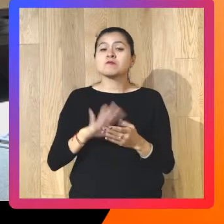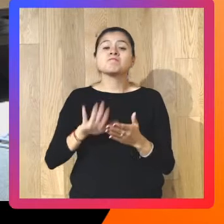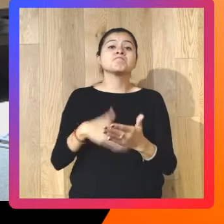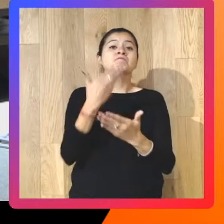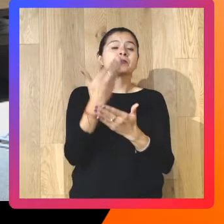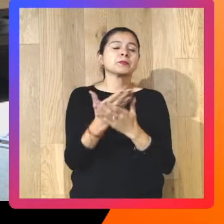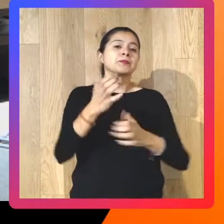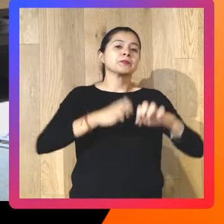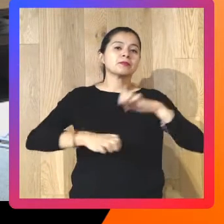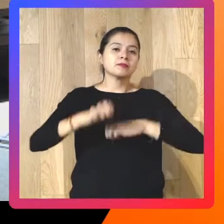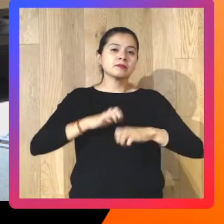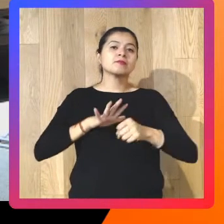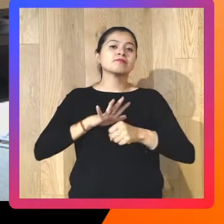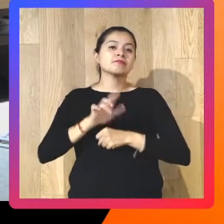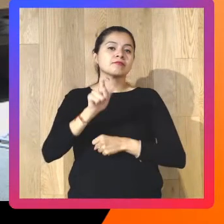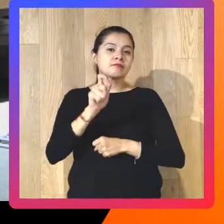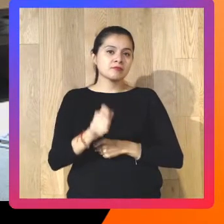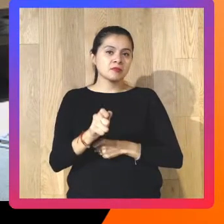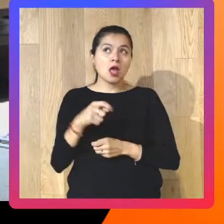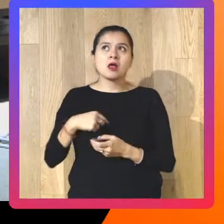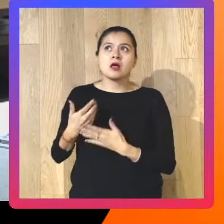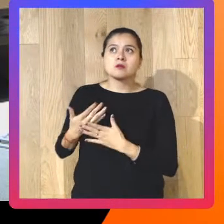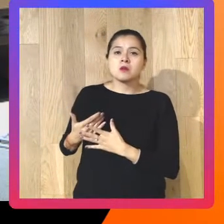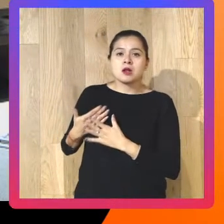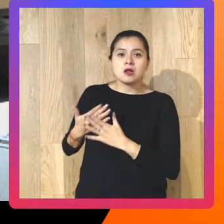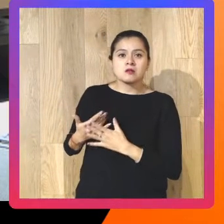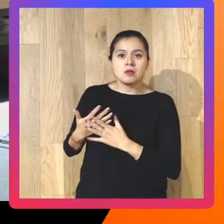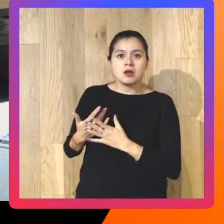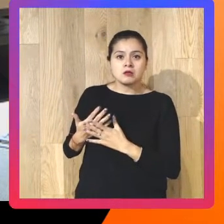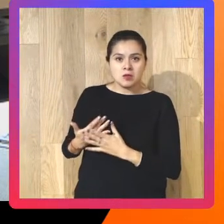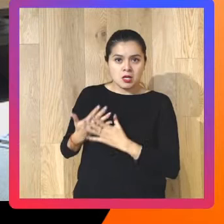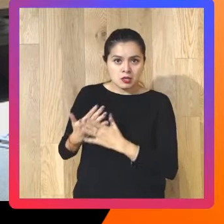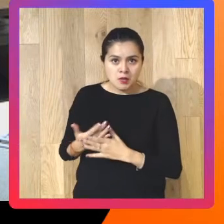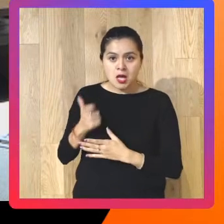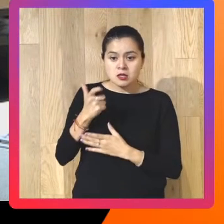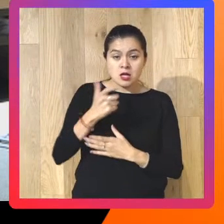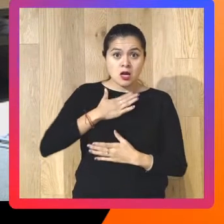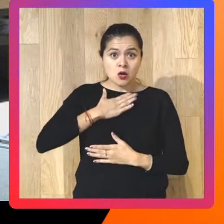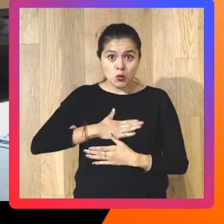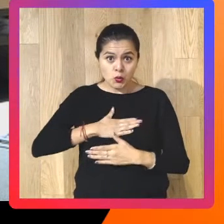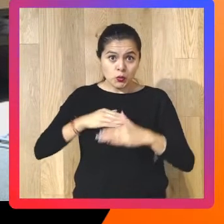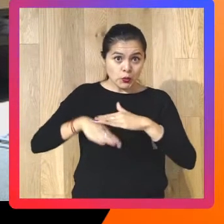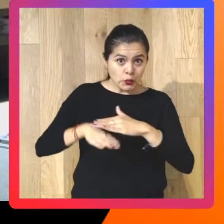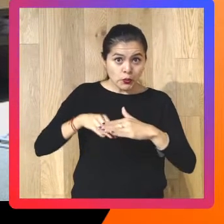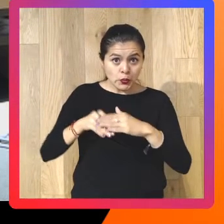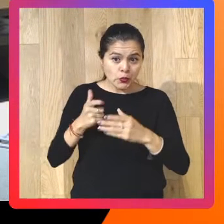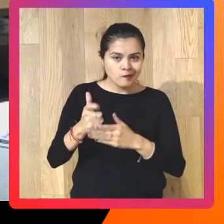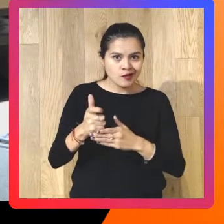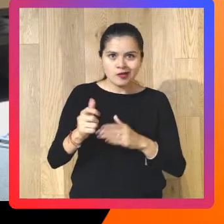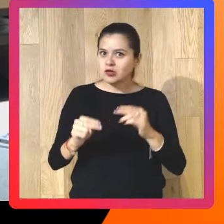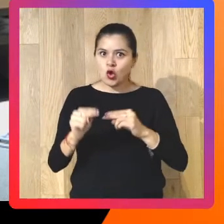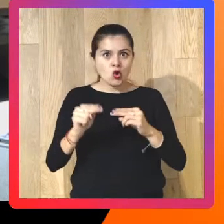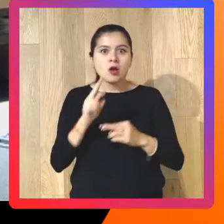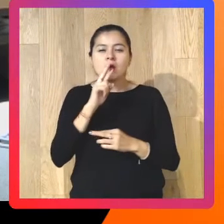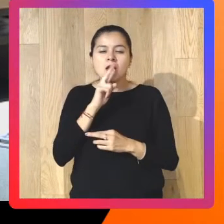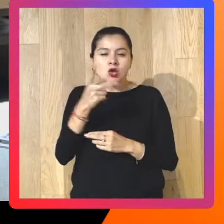las empresas es no se esperen a que el salario mínimo llegue a ese nivel, sino cada empresa, en la